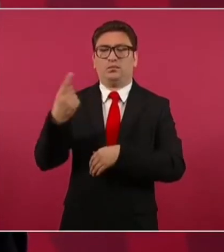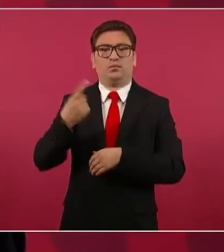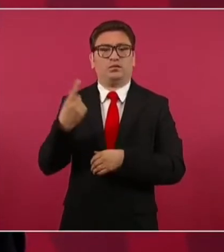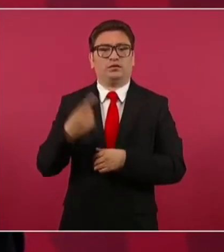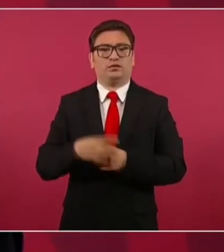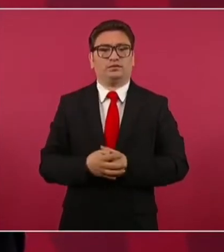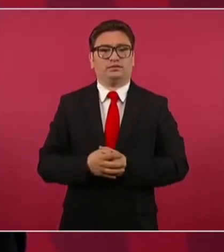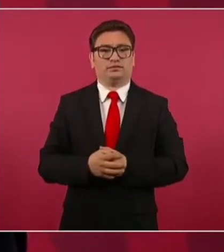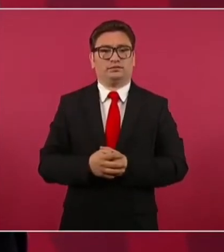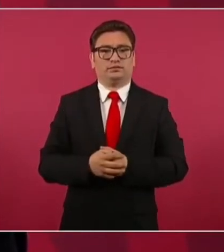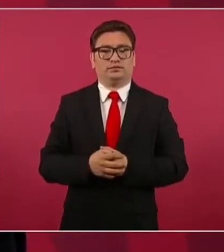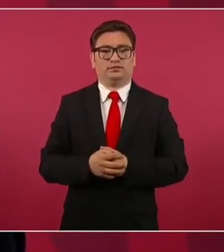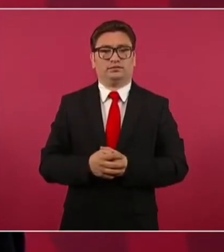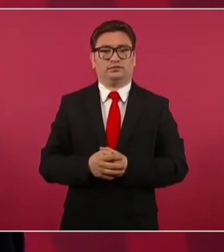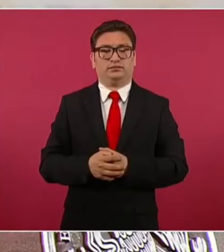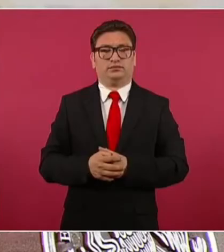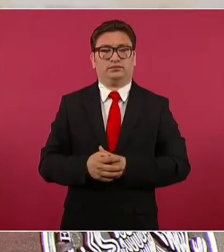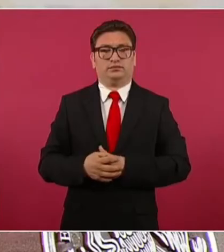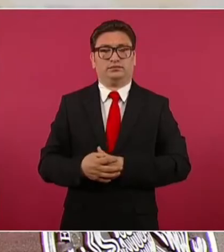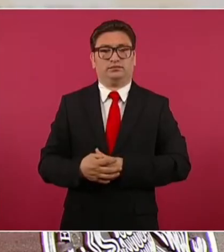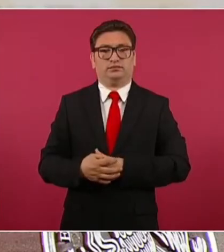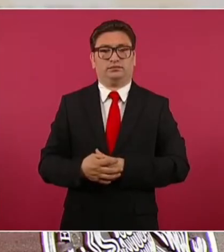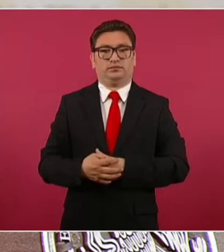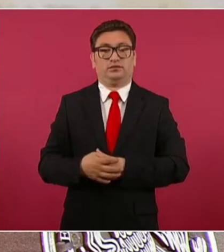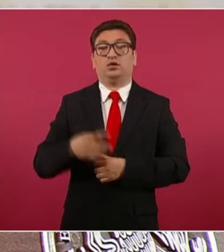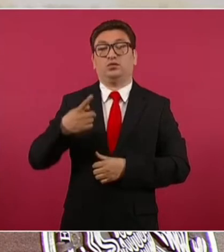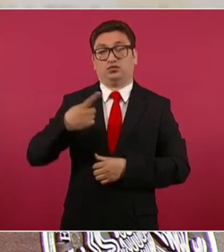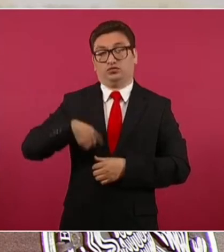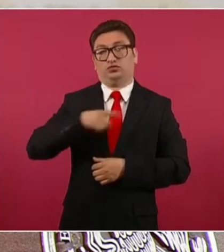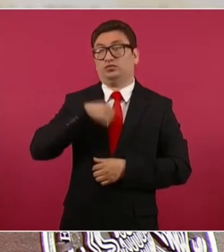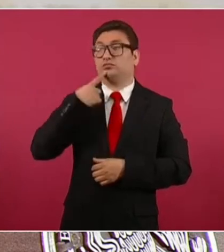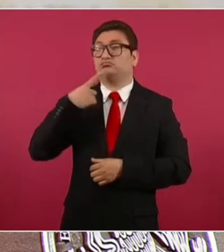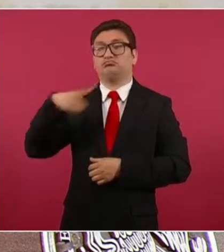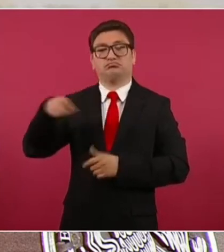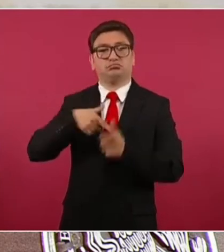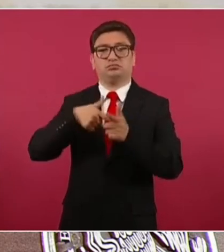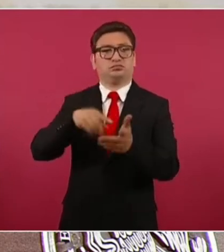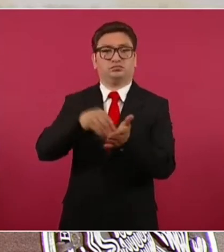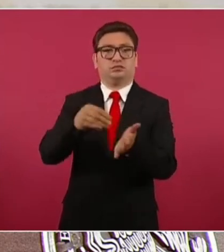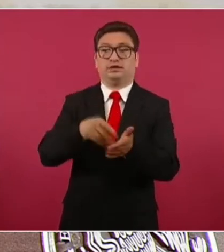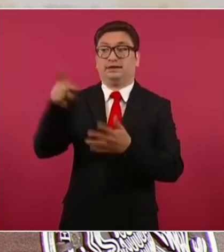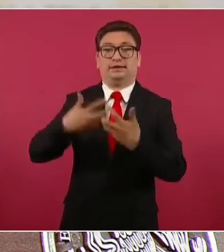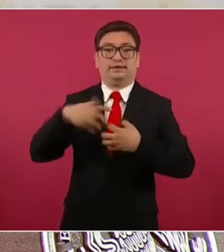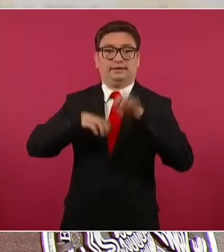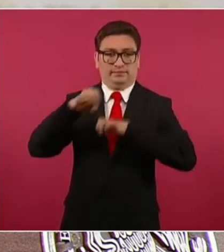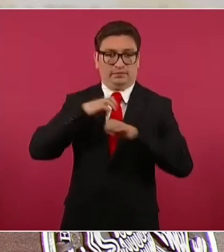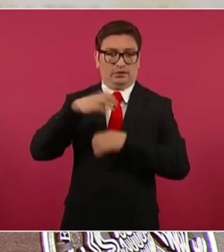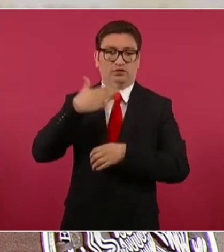porque mantuvimos la denuncia, la mantenemos. Y es una empresa